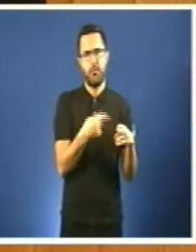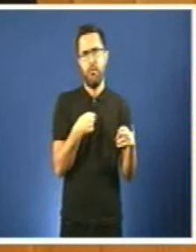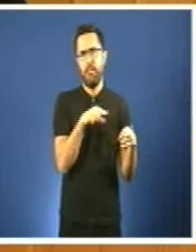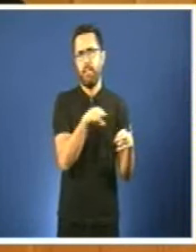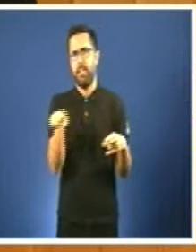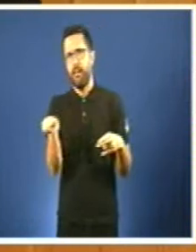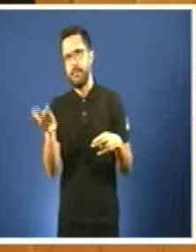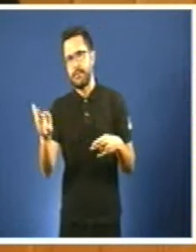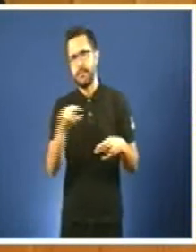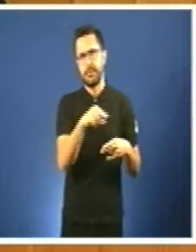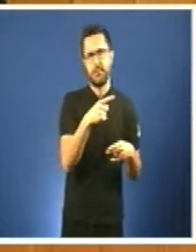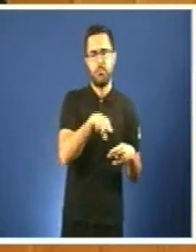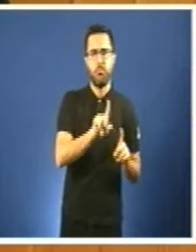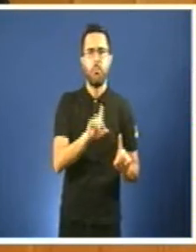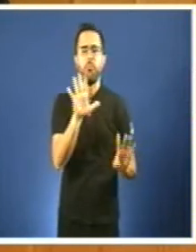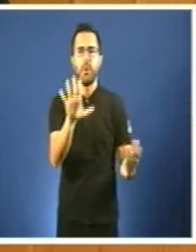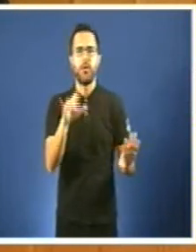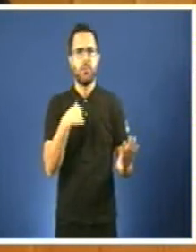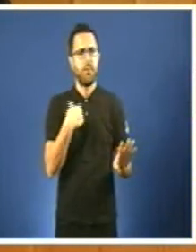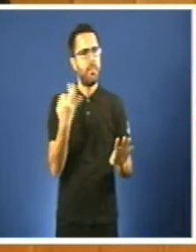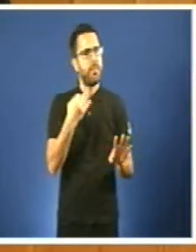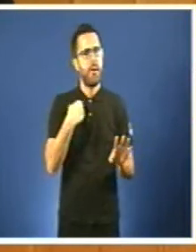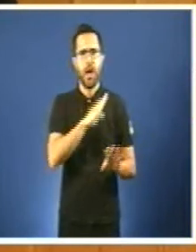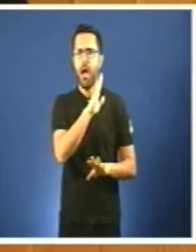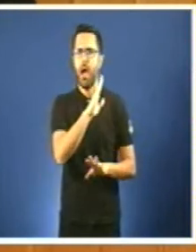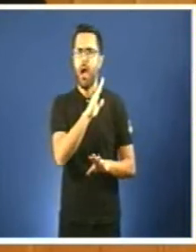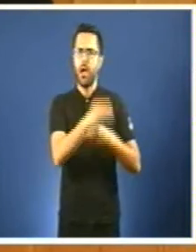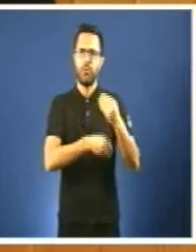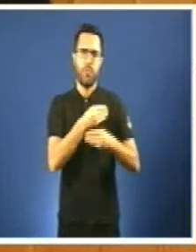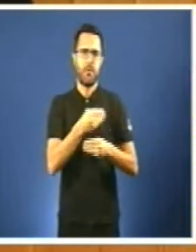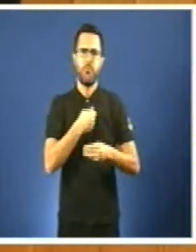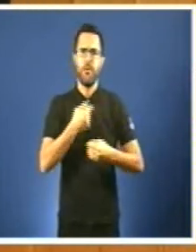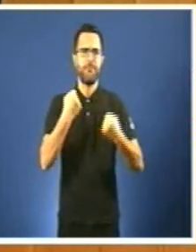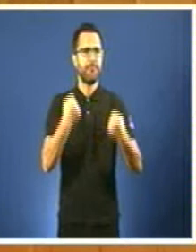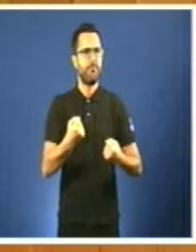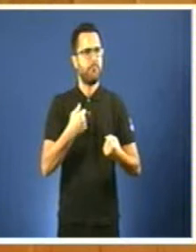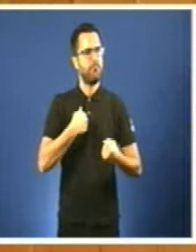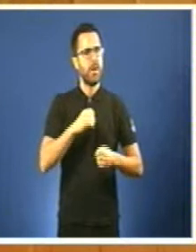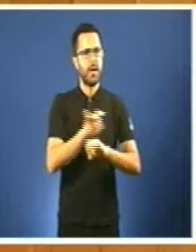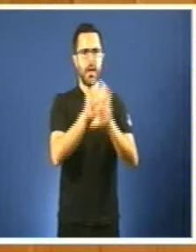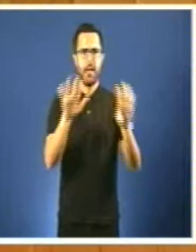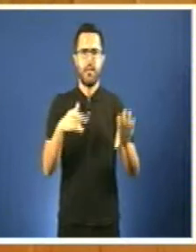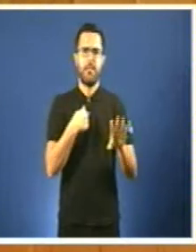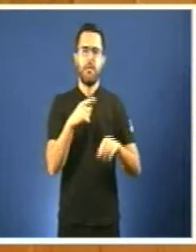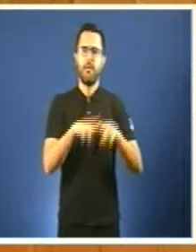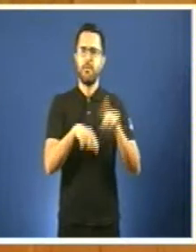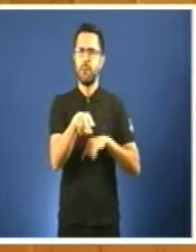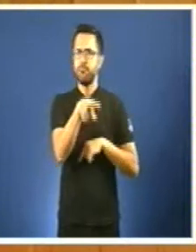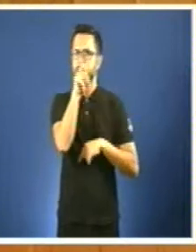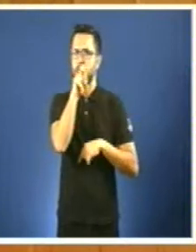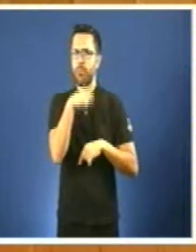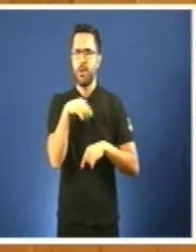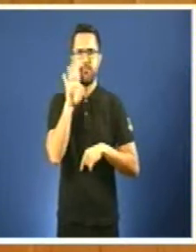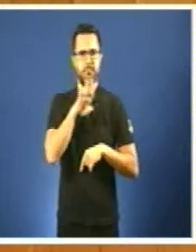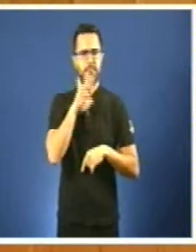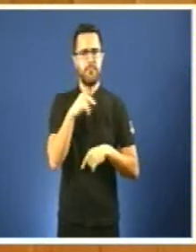con contundencia ante o menor indicio. E vostede non o fai. Vostede sacrificou a cabeza do director de